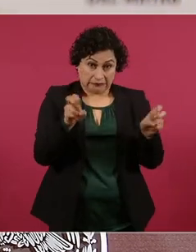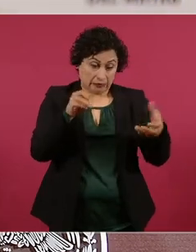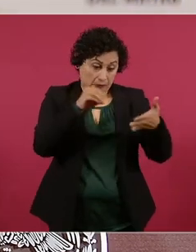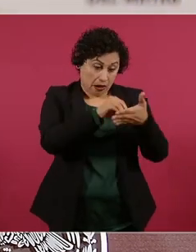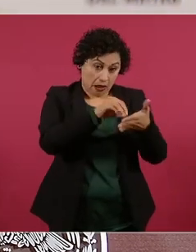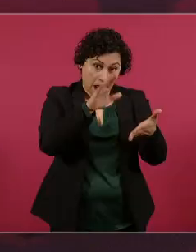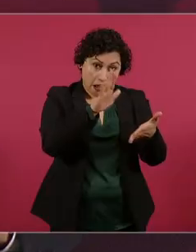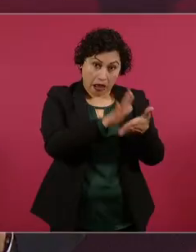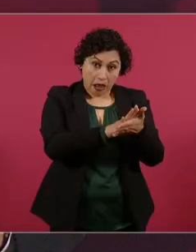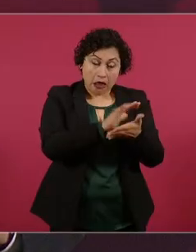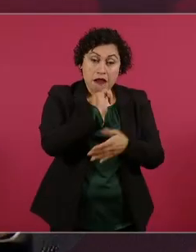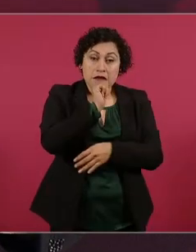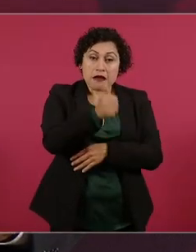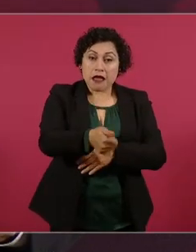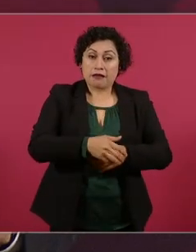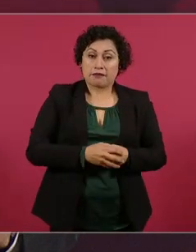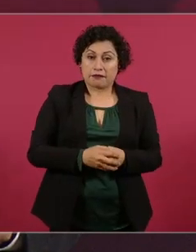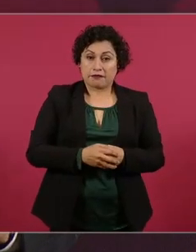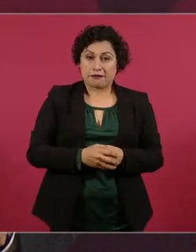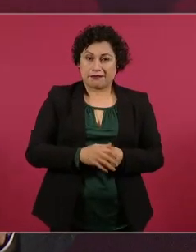Ahora el plan de desarrollo